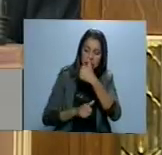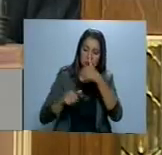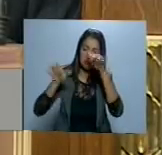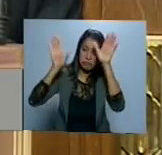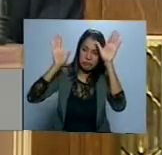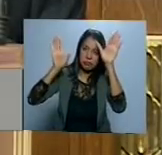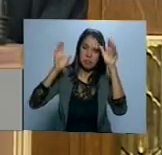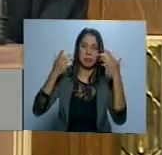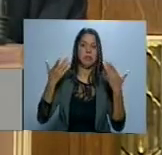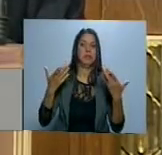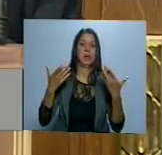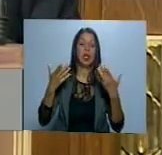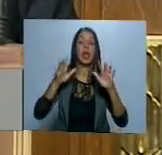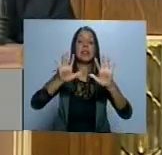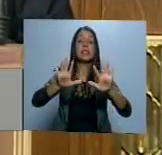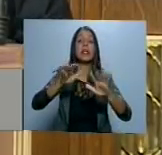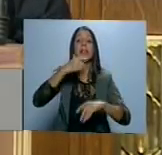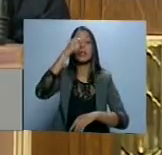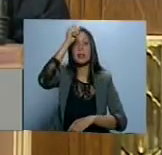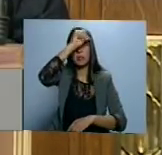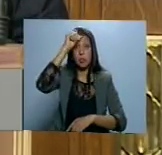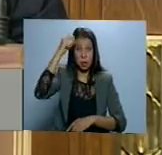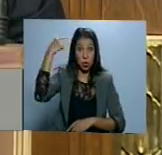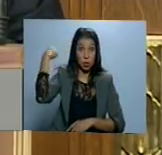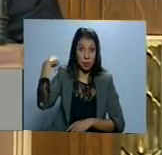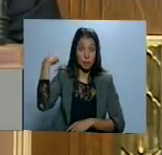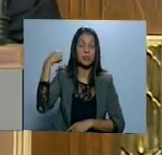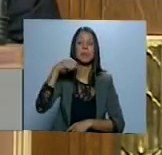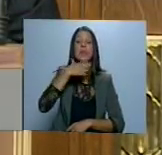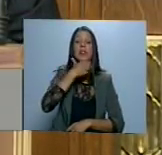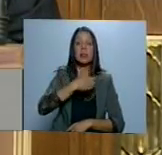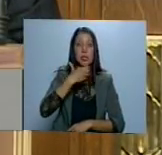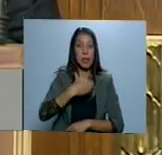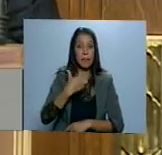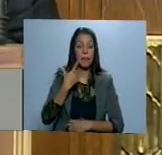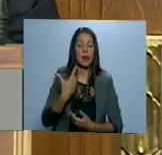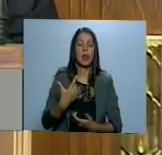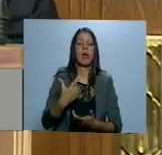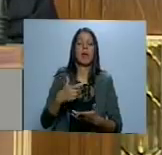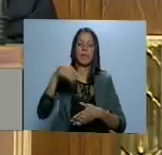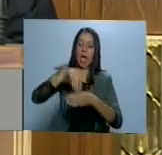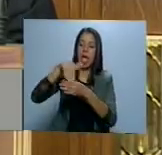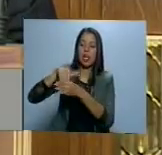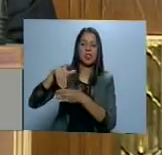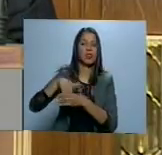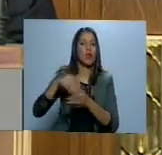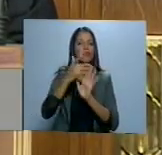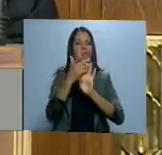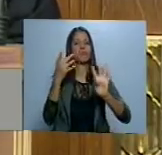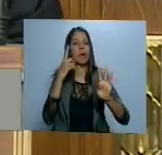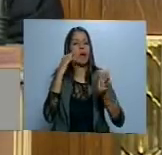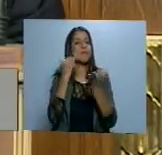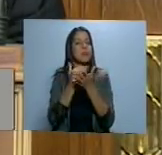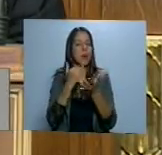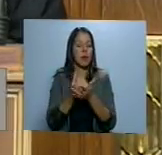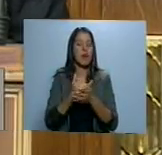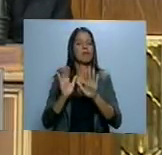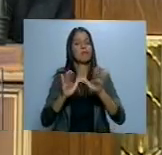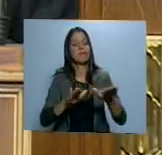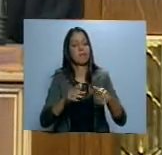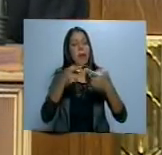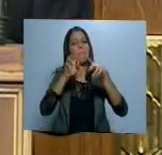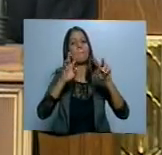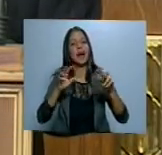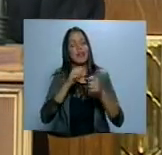particular, expresó que queremos y seguiremos viviendo en paz. El